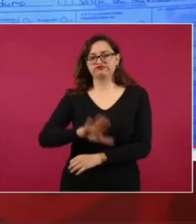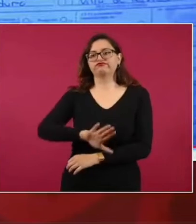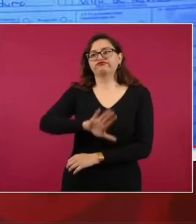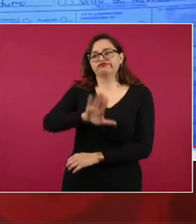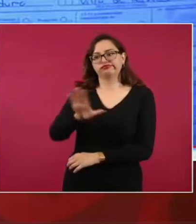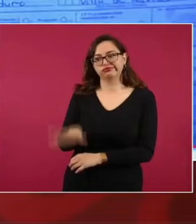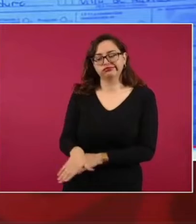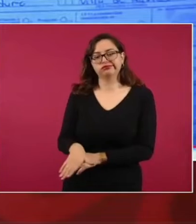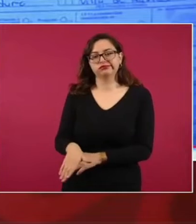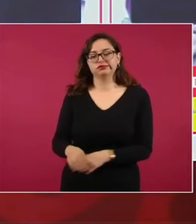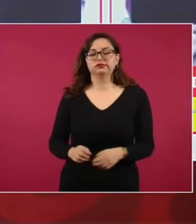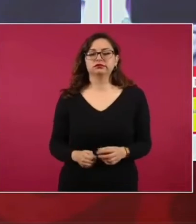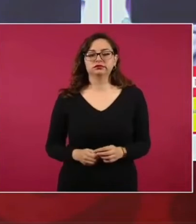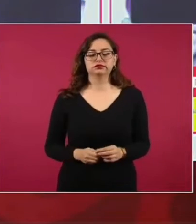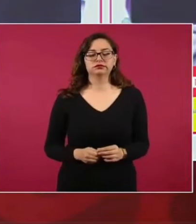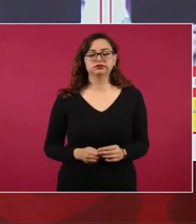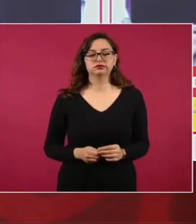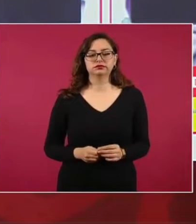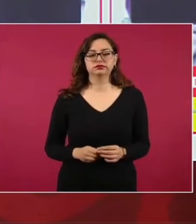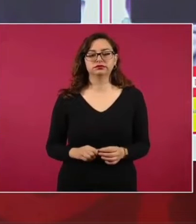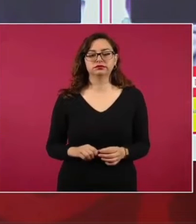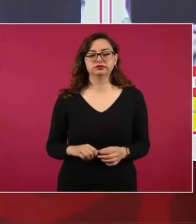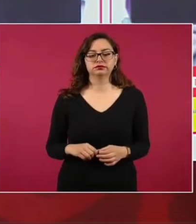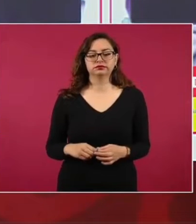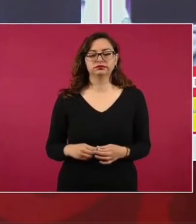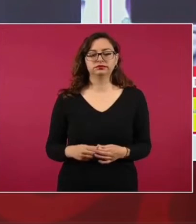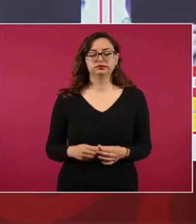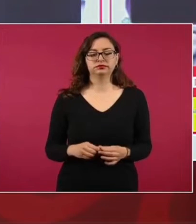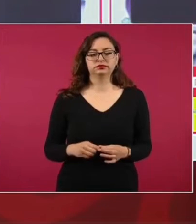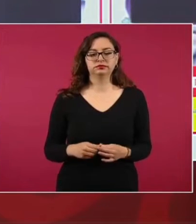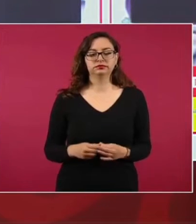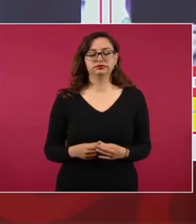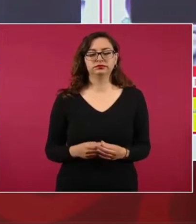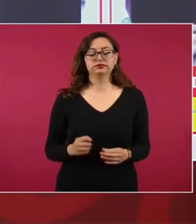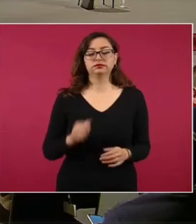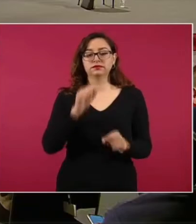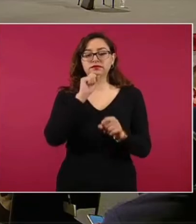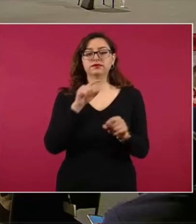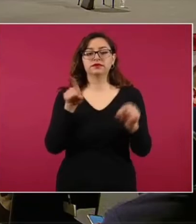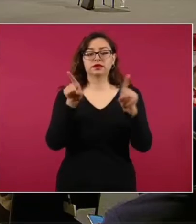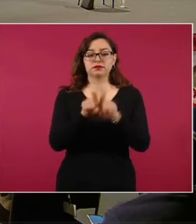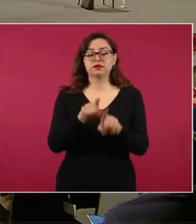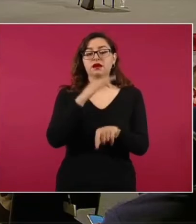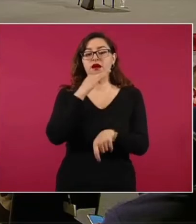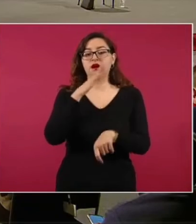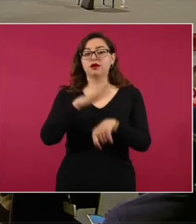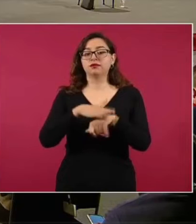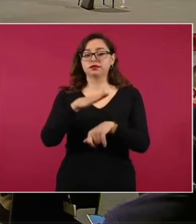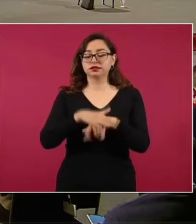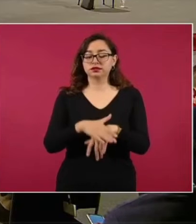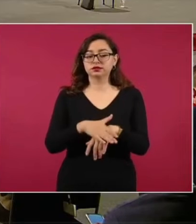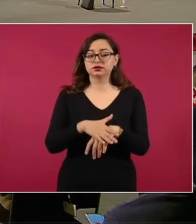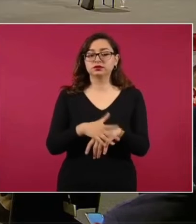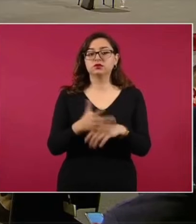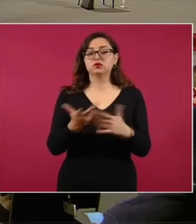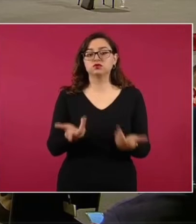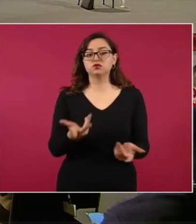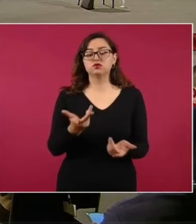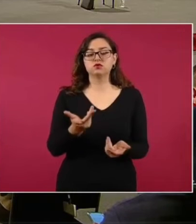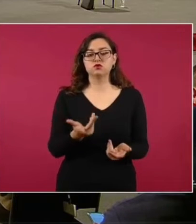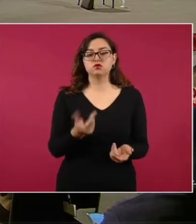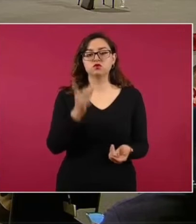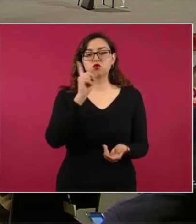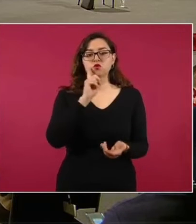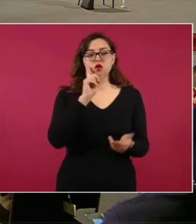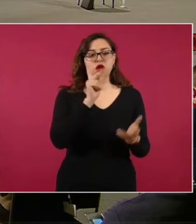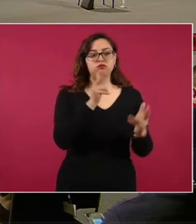con vida. Siguiente. También informamos de la detención de presuntos feminicidas